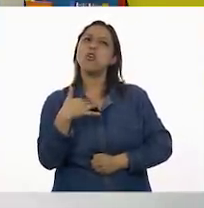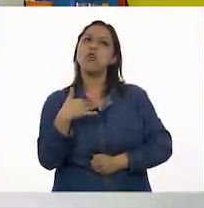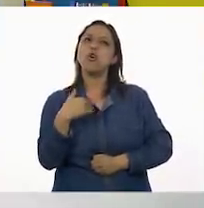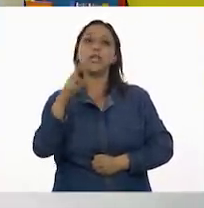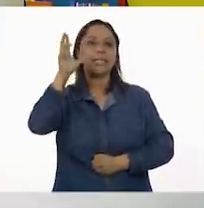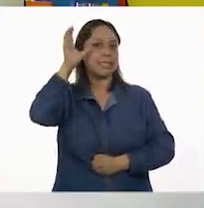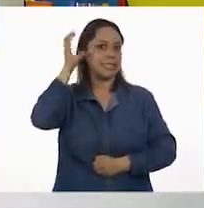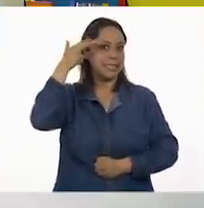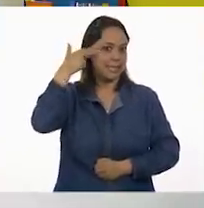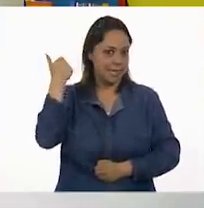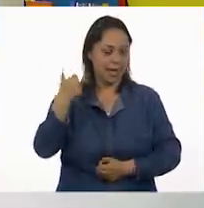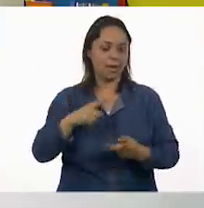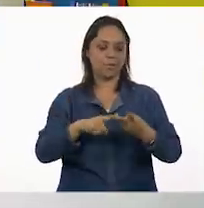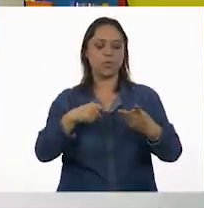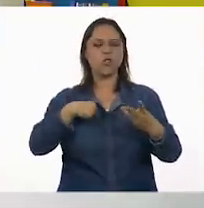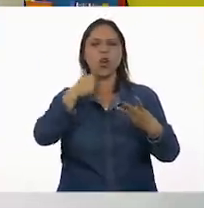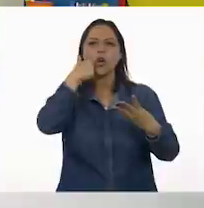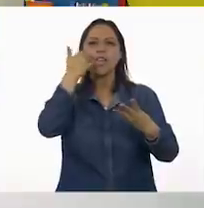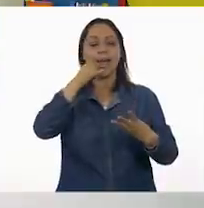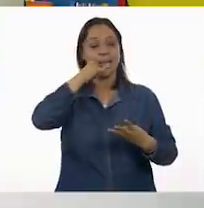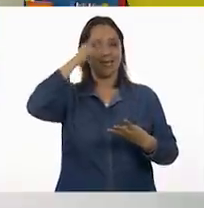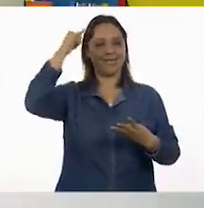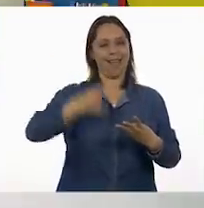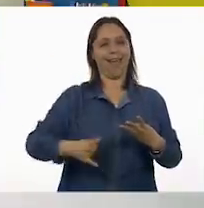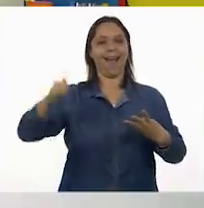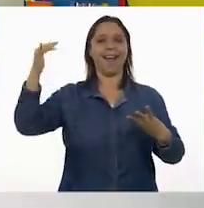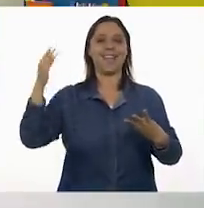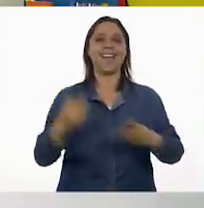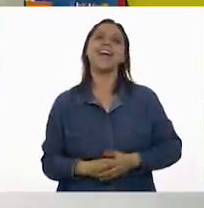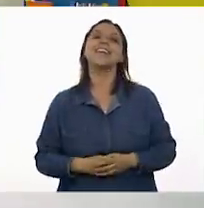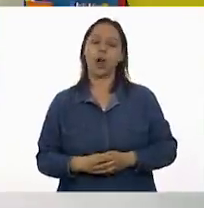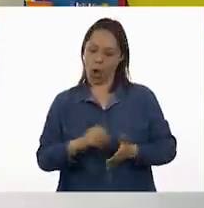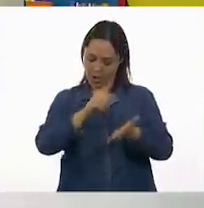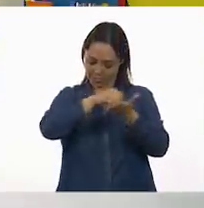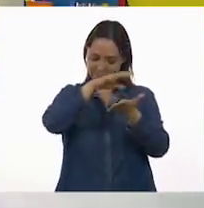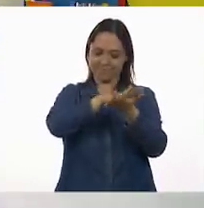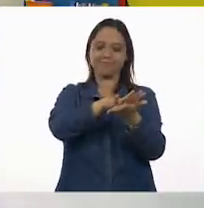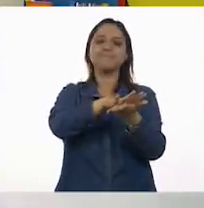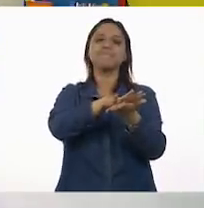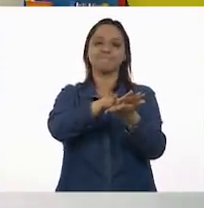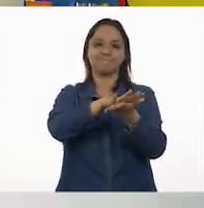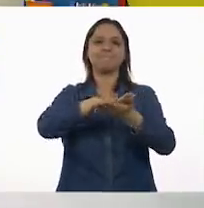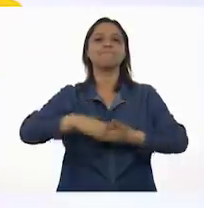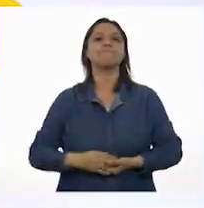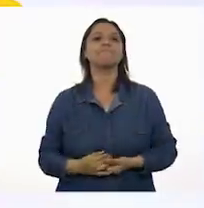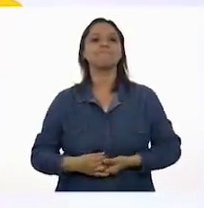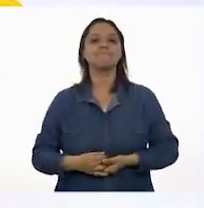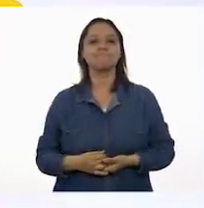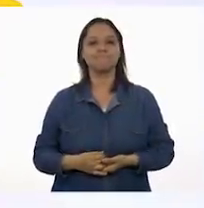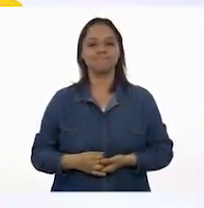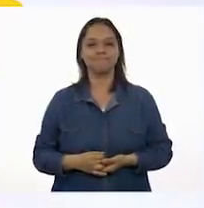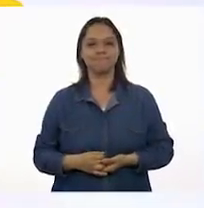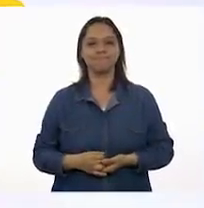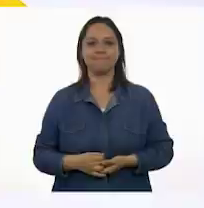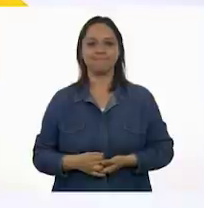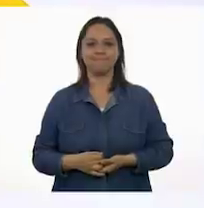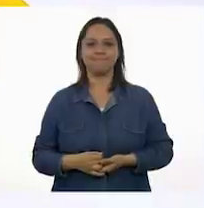China. Yo quiero ser Italia. Bueno, los voy a anotar para sí. que no se nos olvide.